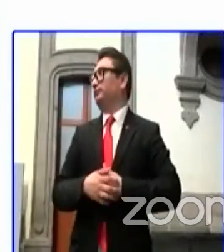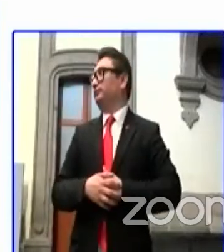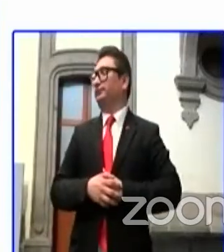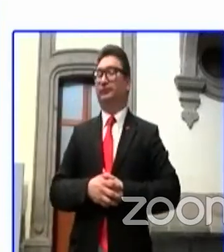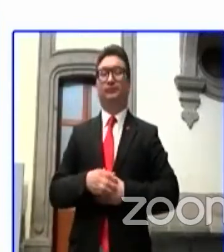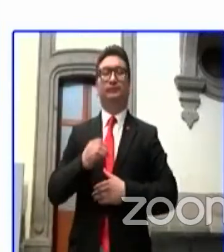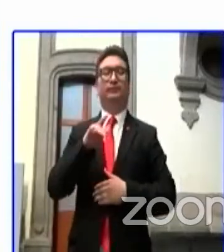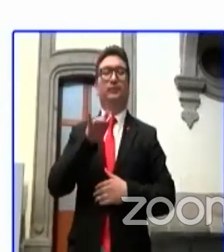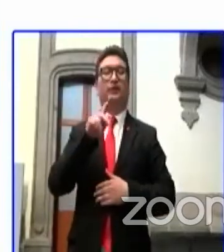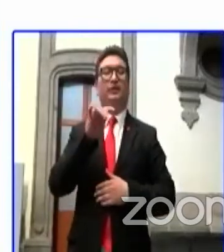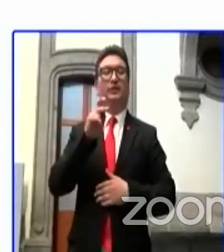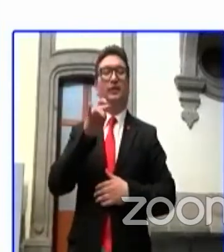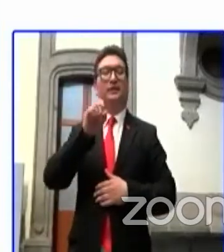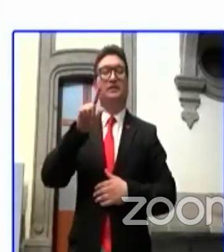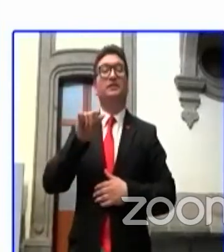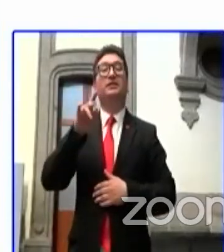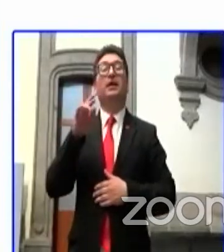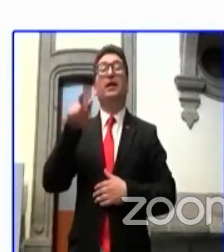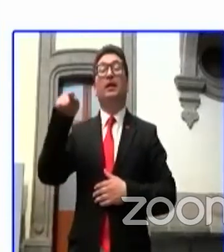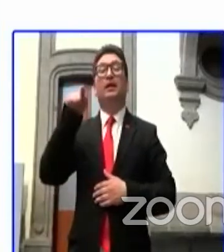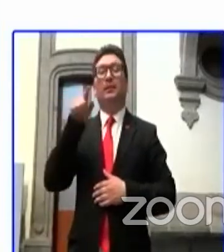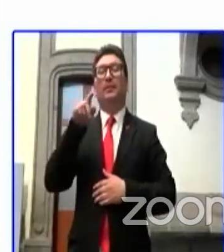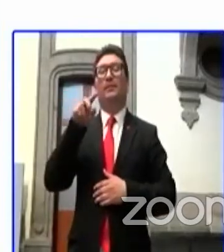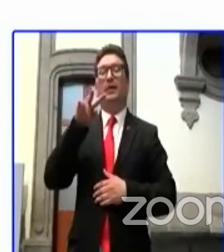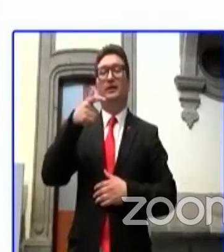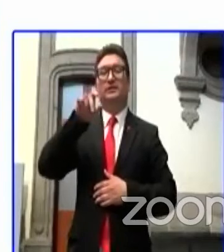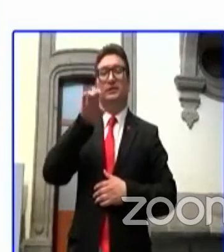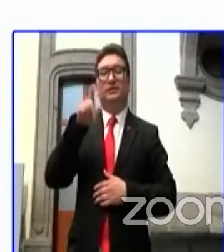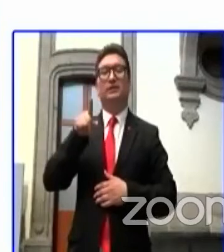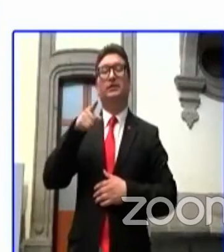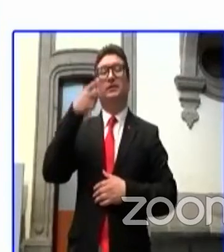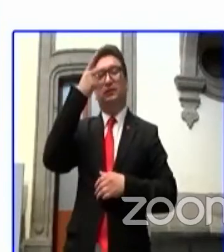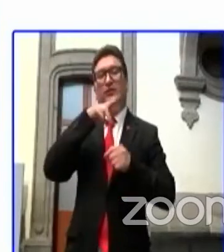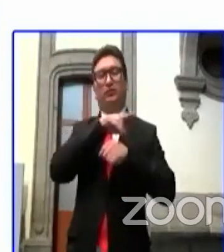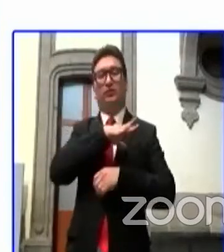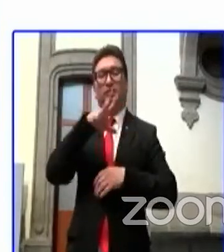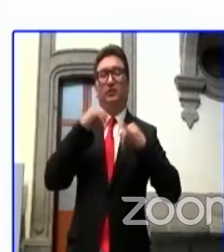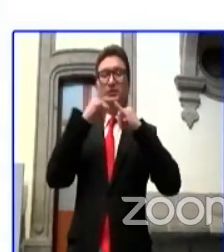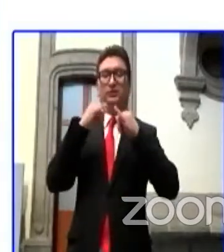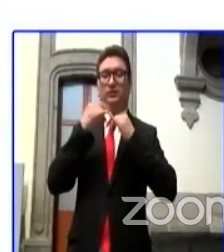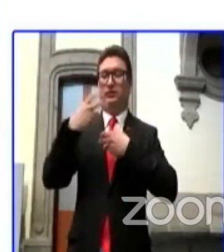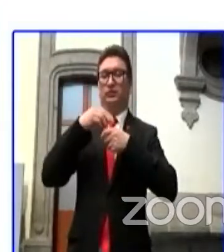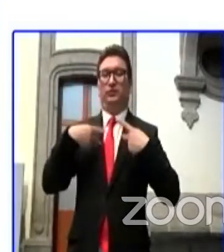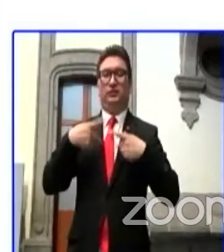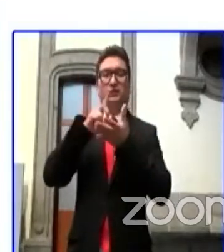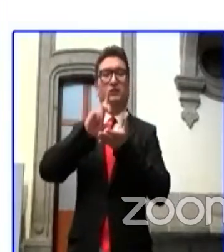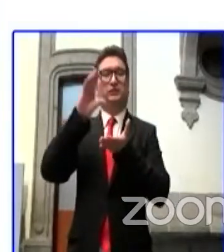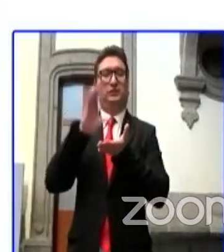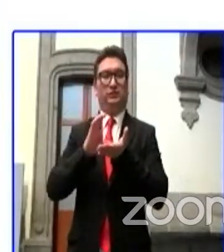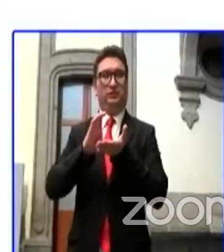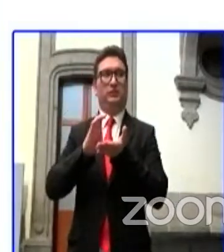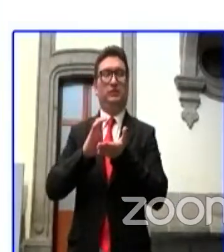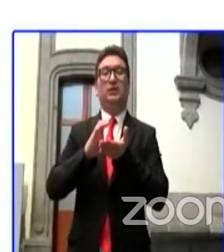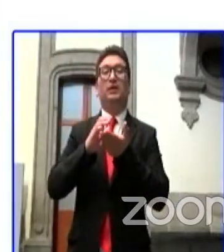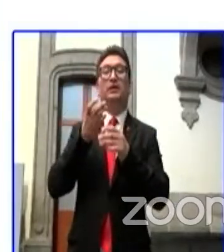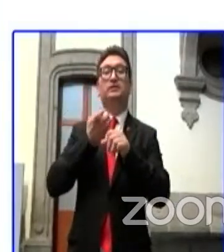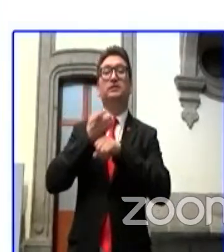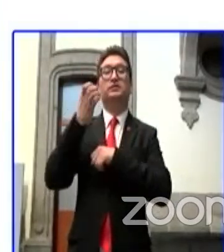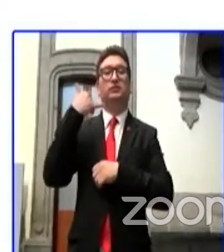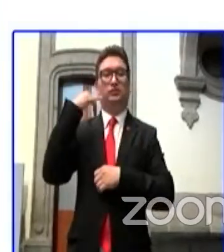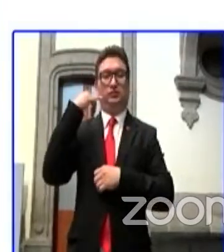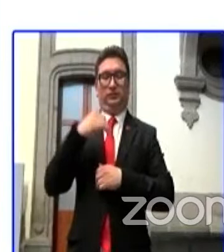María Teresa Vázquez Vaqueiro, directora general del Instituto para la Inclusión de las Personas con Discapacidad del Estado de